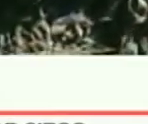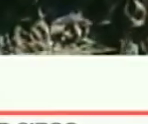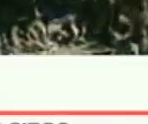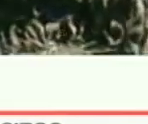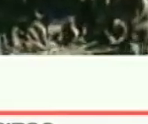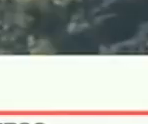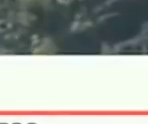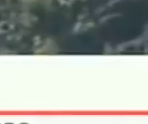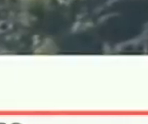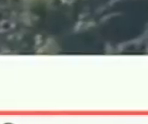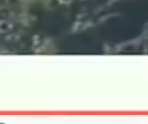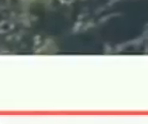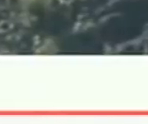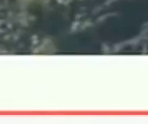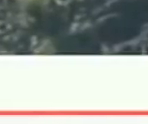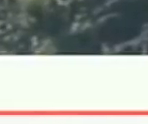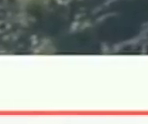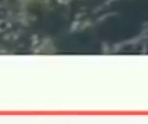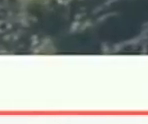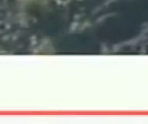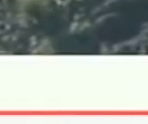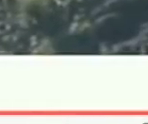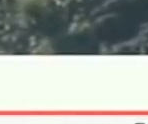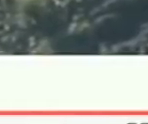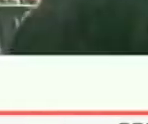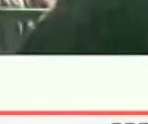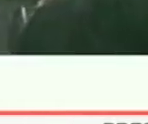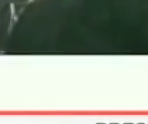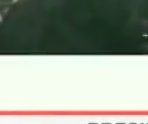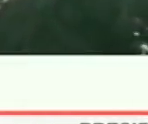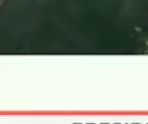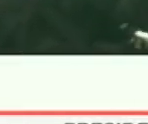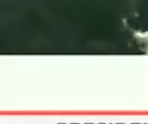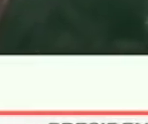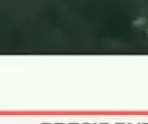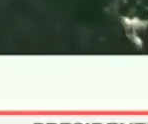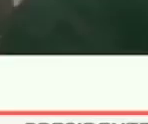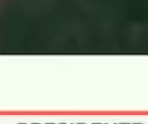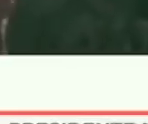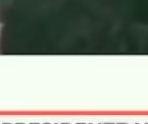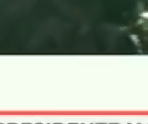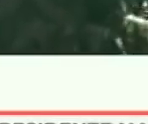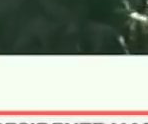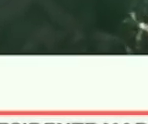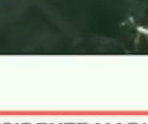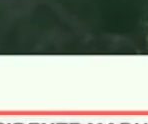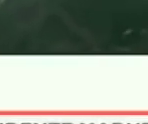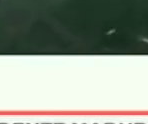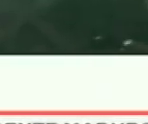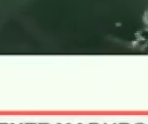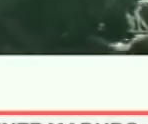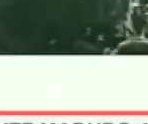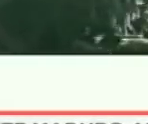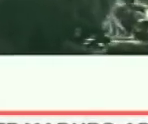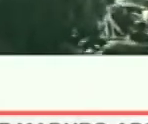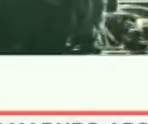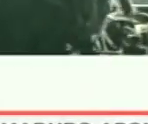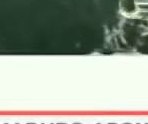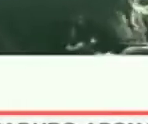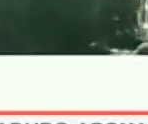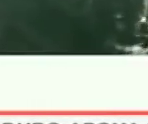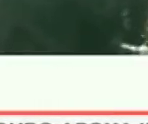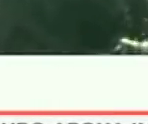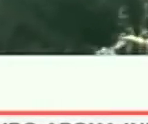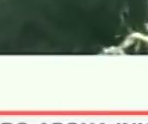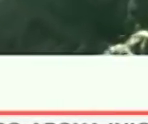Excelente, ¿ahora qué procedemos a hacer? Llevamos conjunto móvil hacia atrás y liberamos. Estamos ya predispuestos a